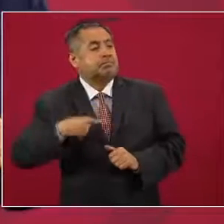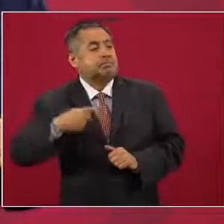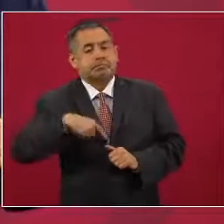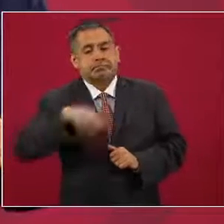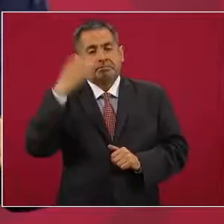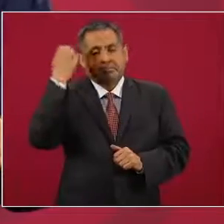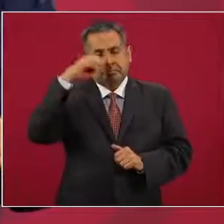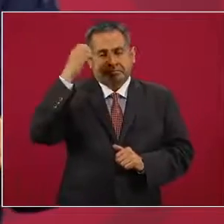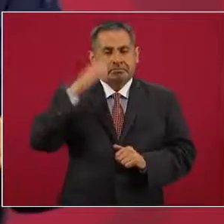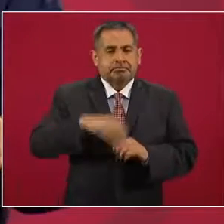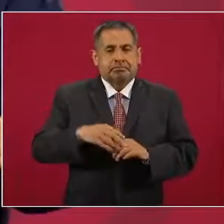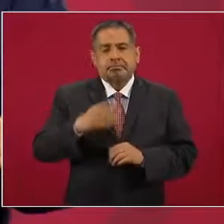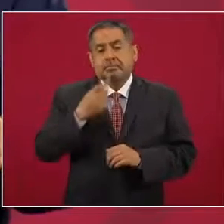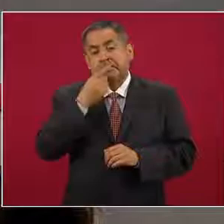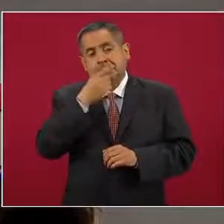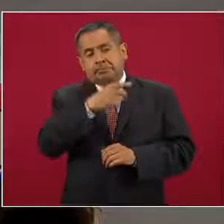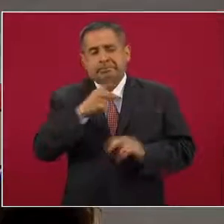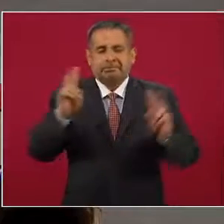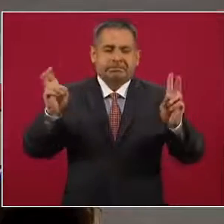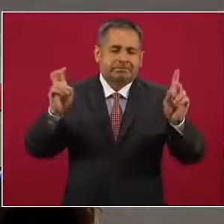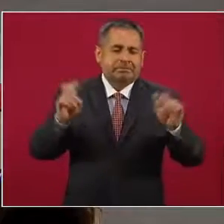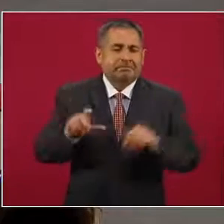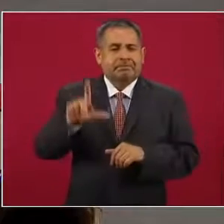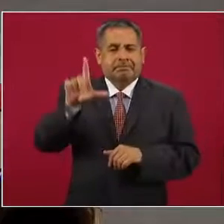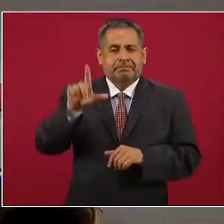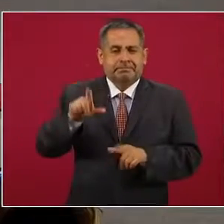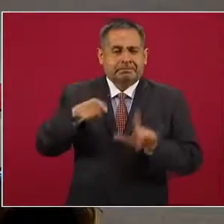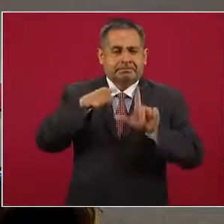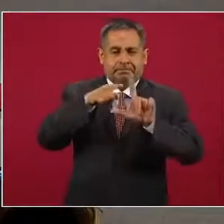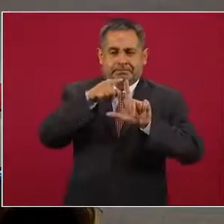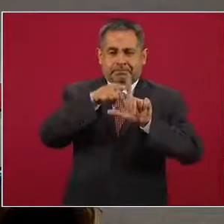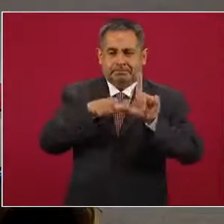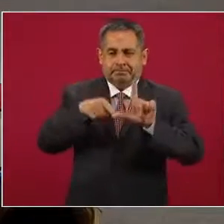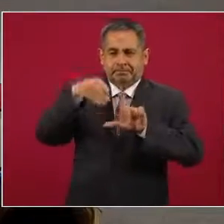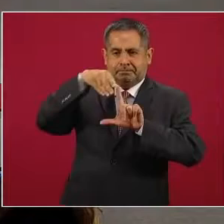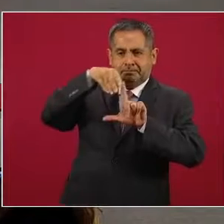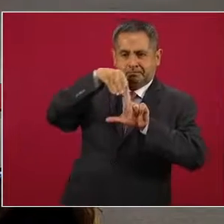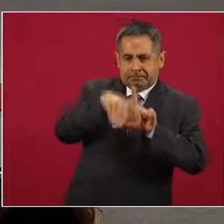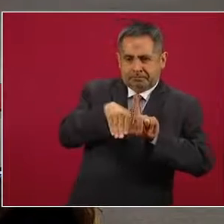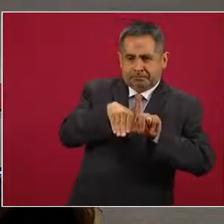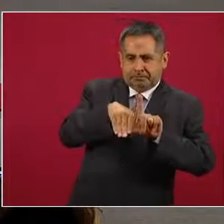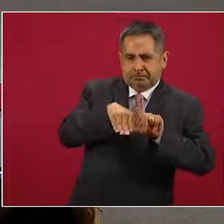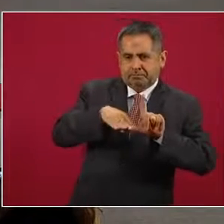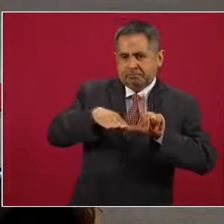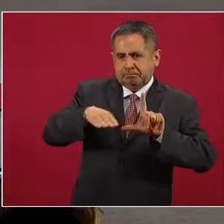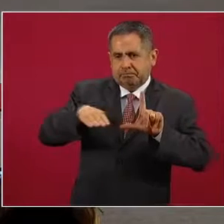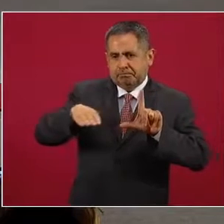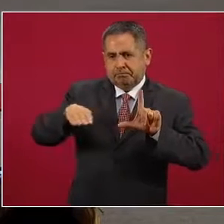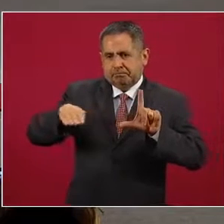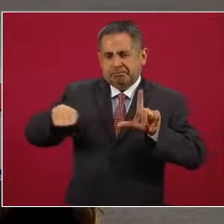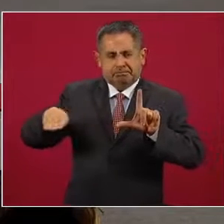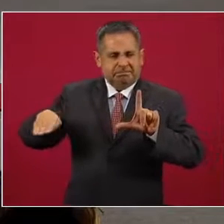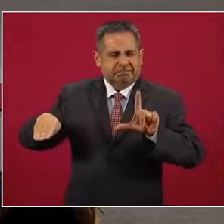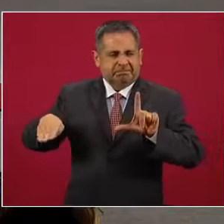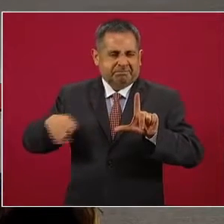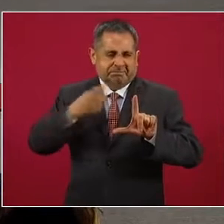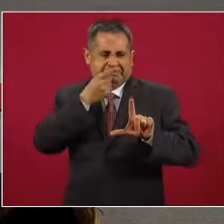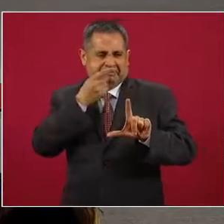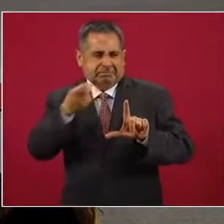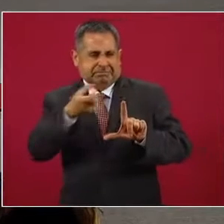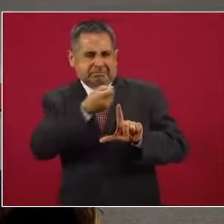hablaban de una L, que íbamos a caer y nos íbamos a quedar abajo